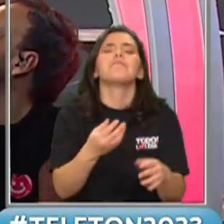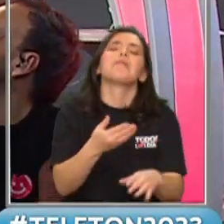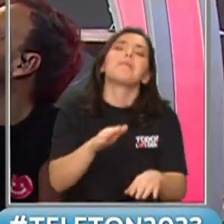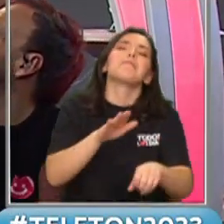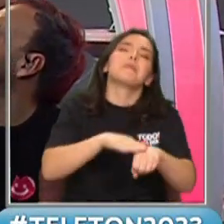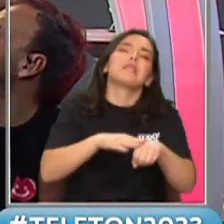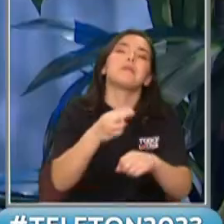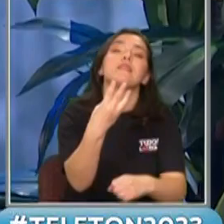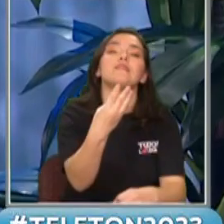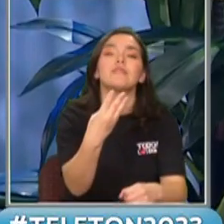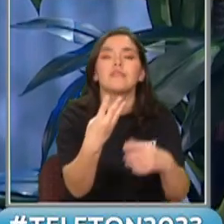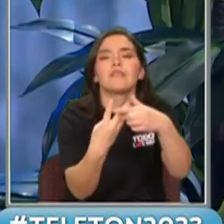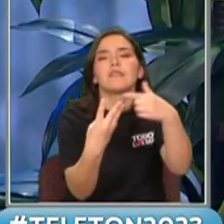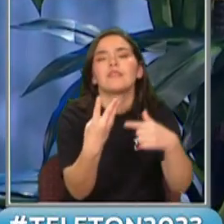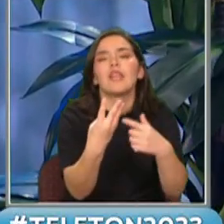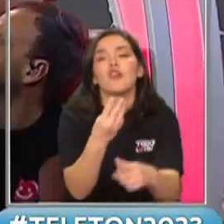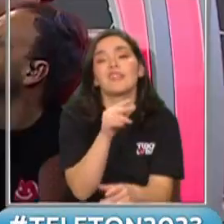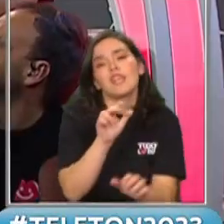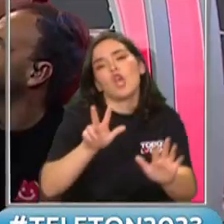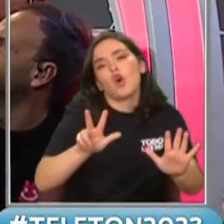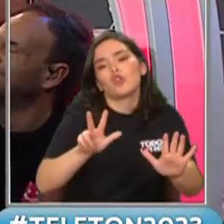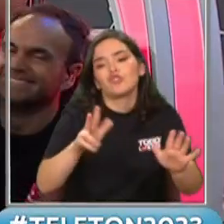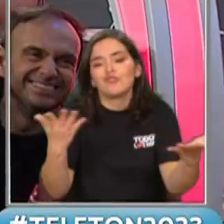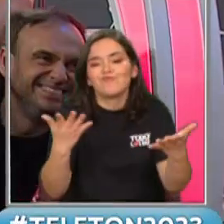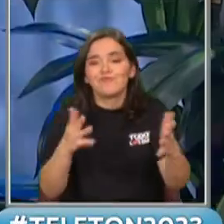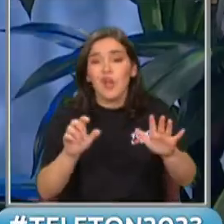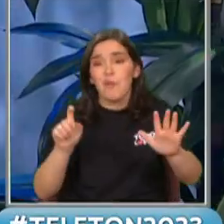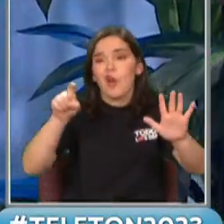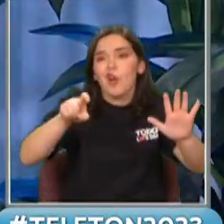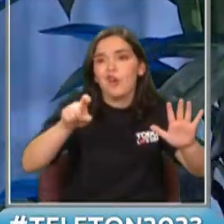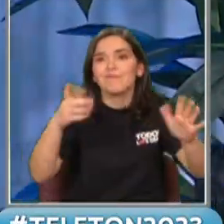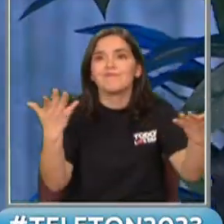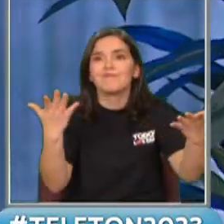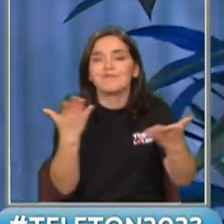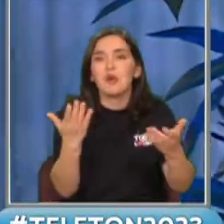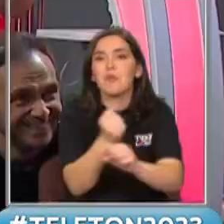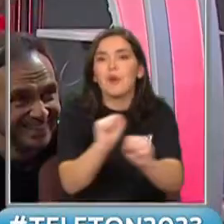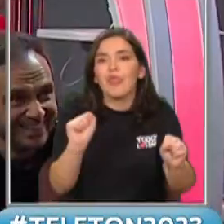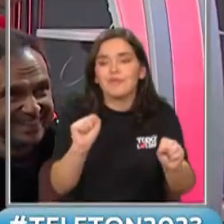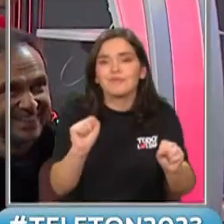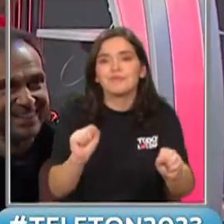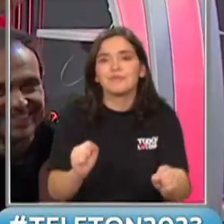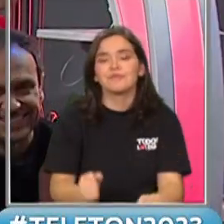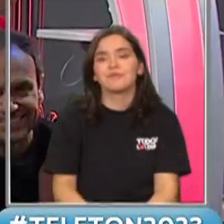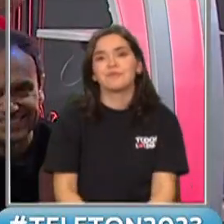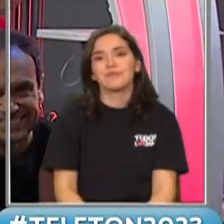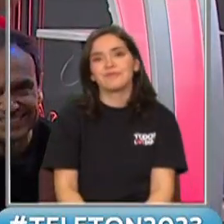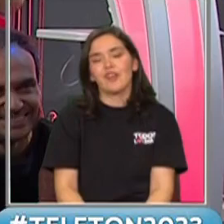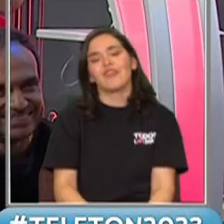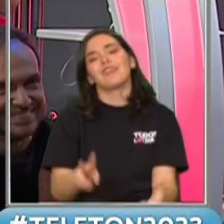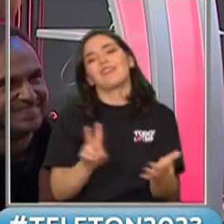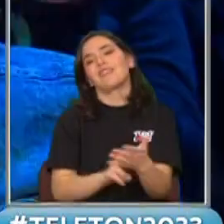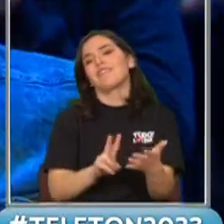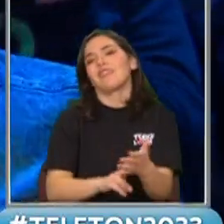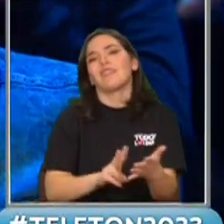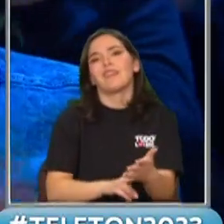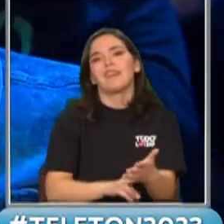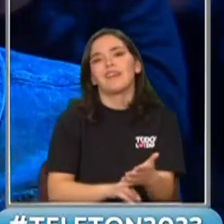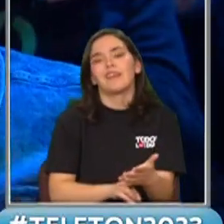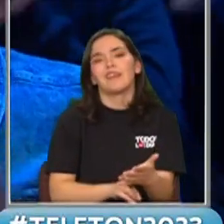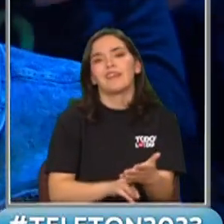tiene ocho hón que no gracias que es que Oy Es que de verdad